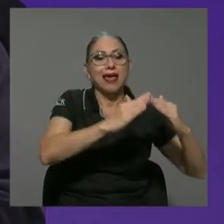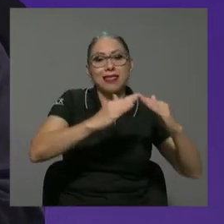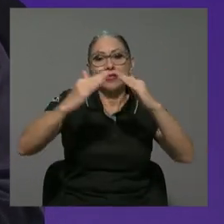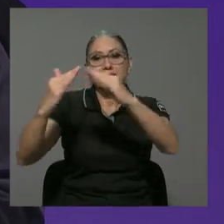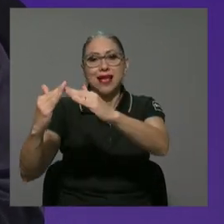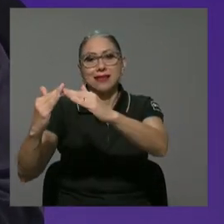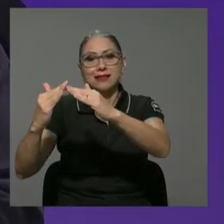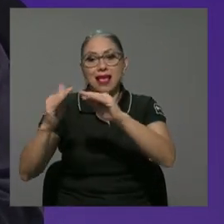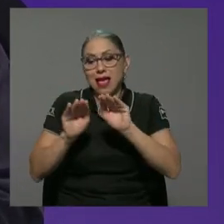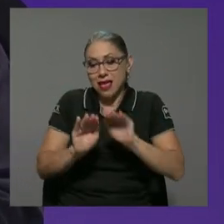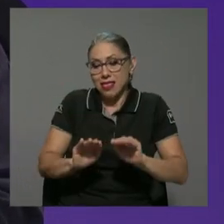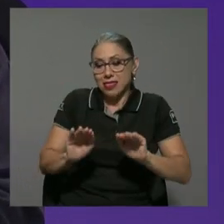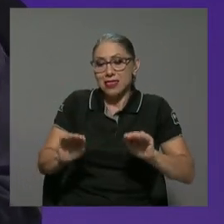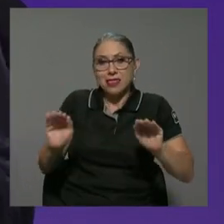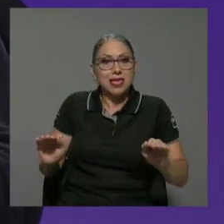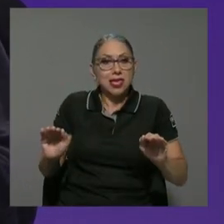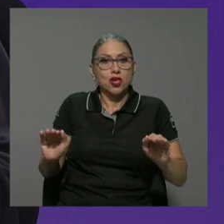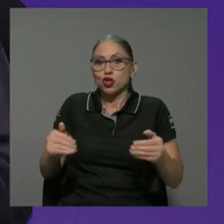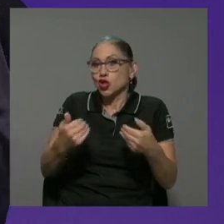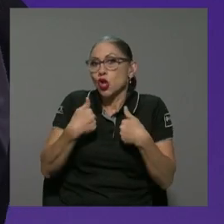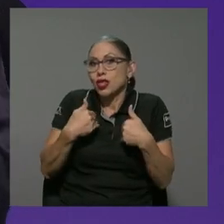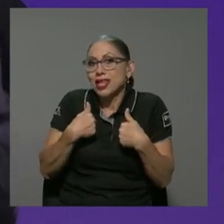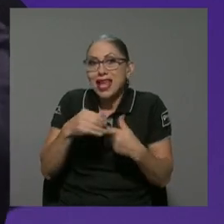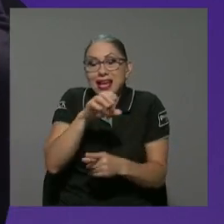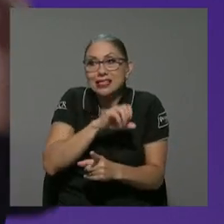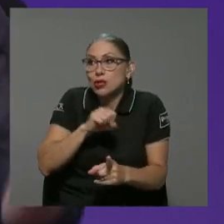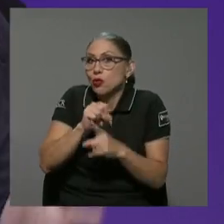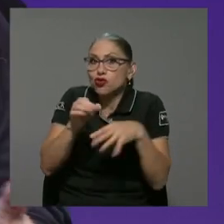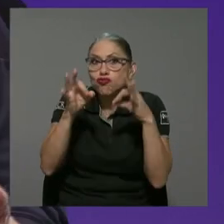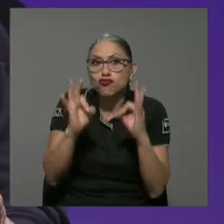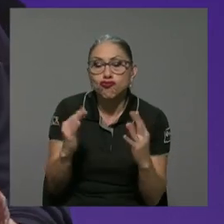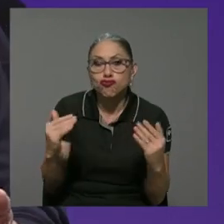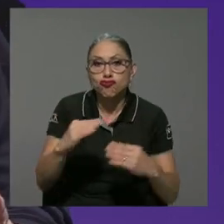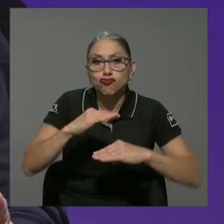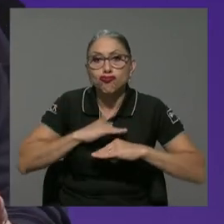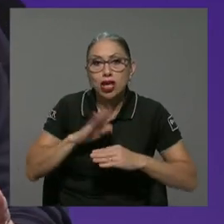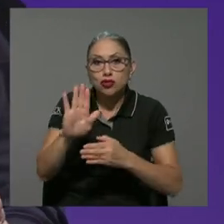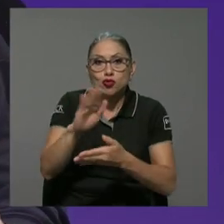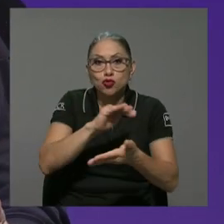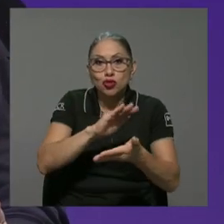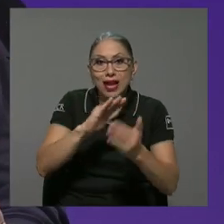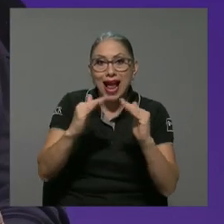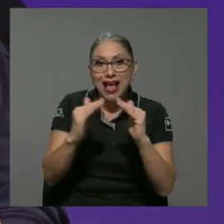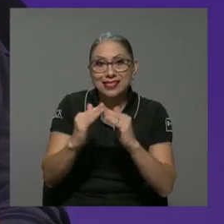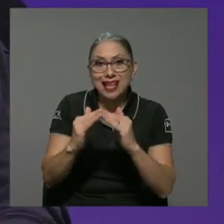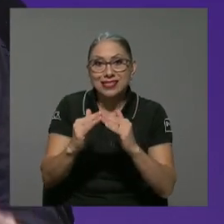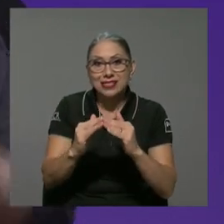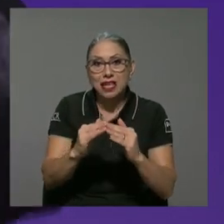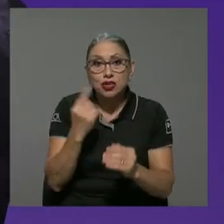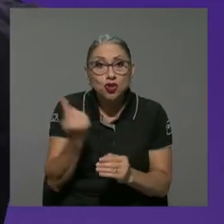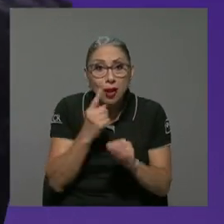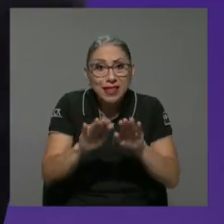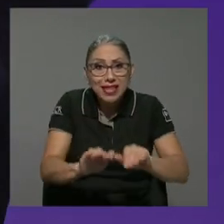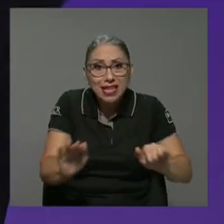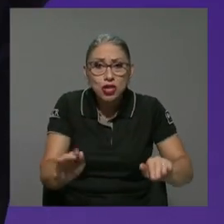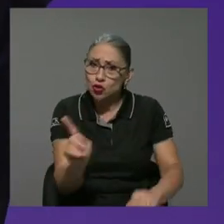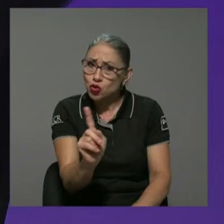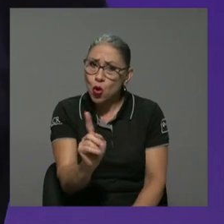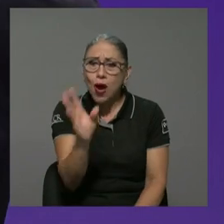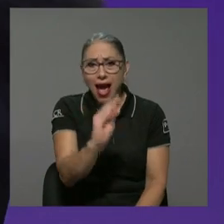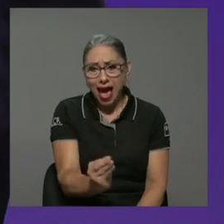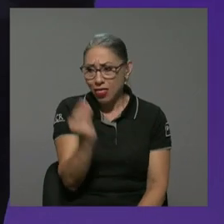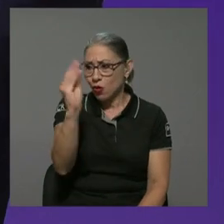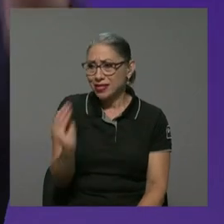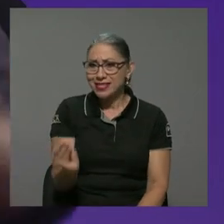necesariamente tenían condiciones en sus casas, y no solo niños y niñas, adolescentes y estudiantes universitarios también, claro, ¿verdad? Lo que pasa es que entre más